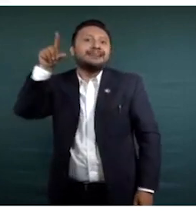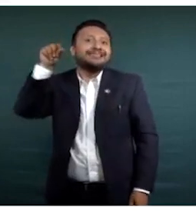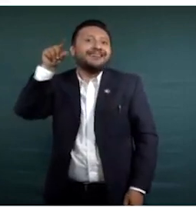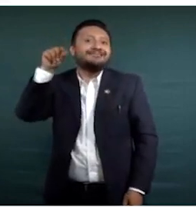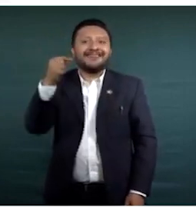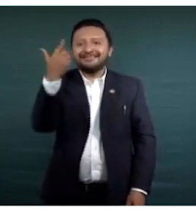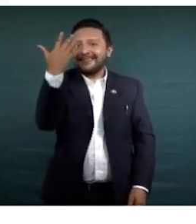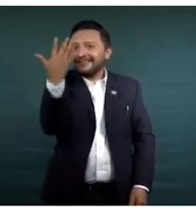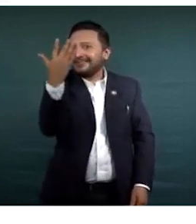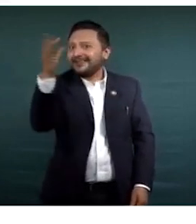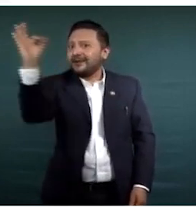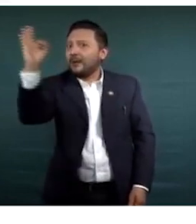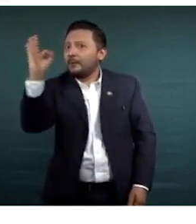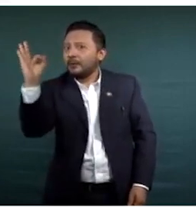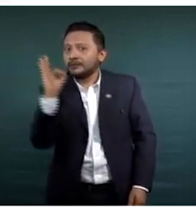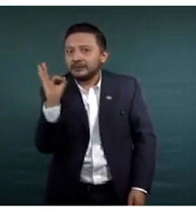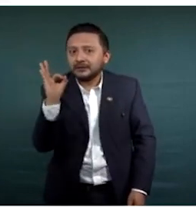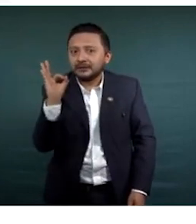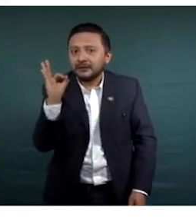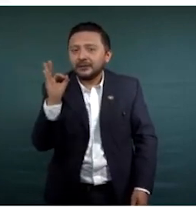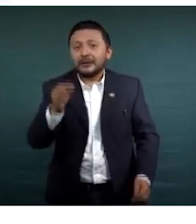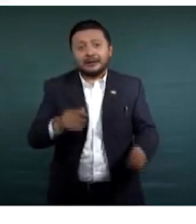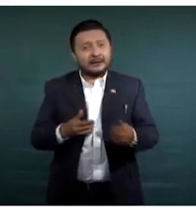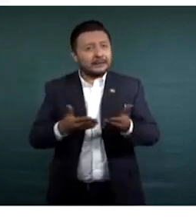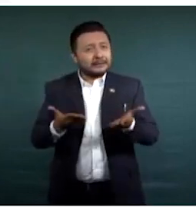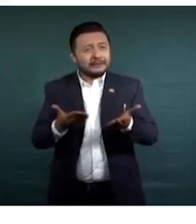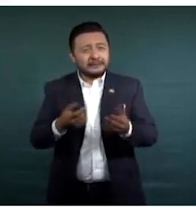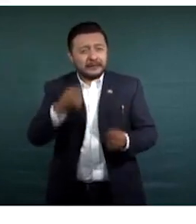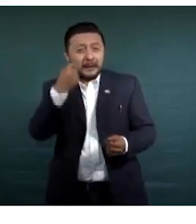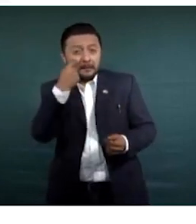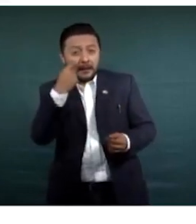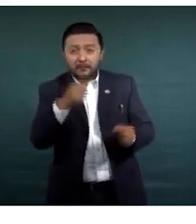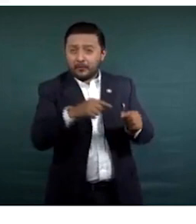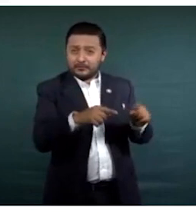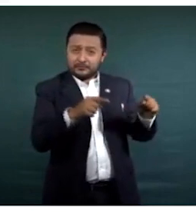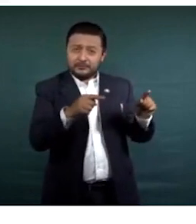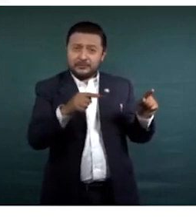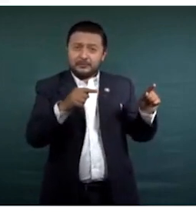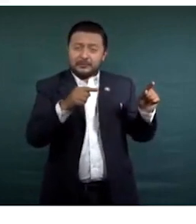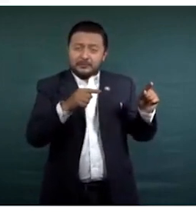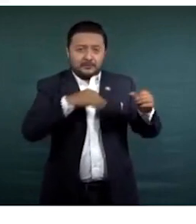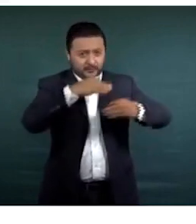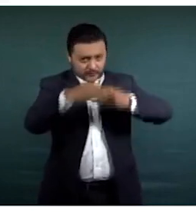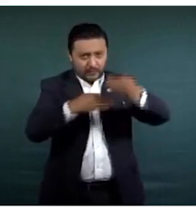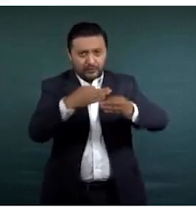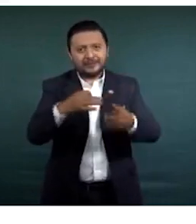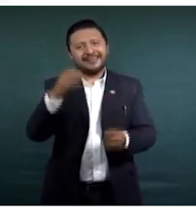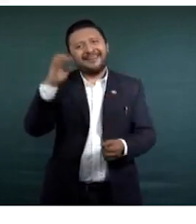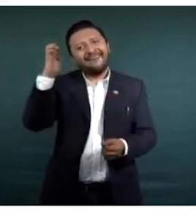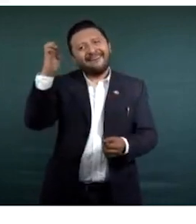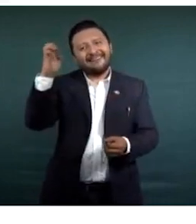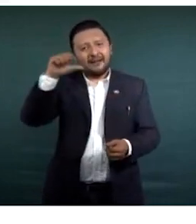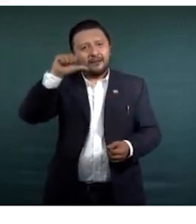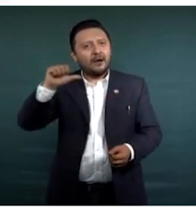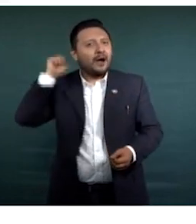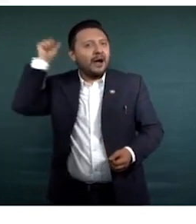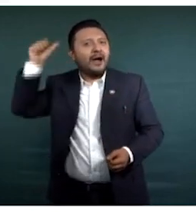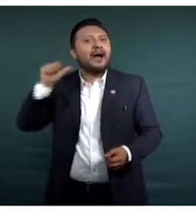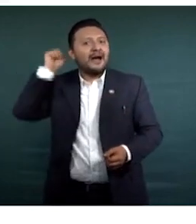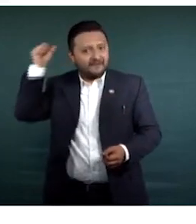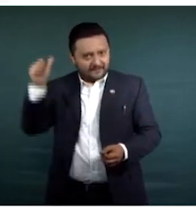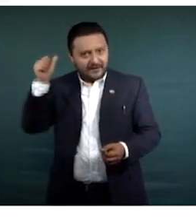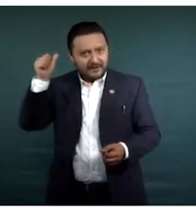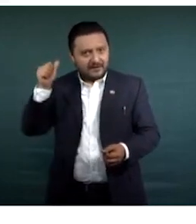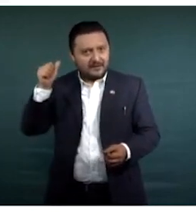75%. Y si hacemos el acumulado del cuatrimestre, durante este año, de enero a abril, la incidencia delictiva